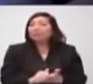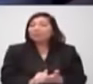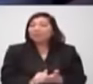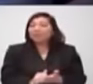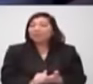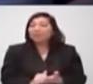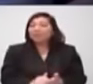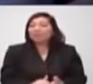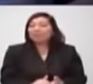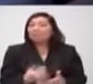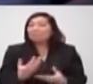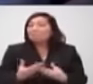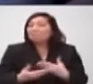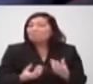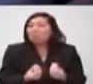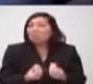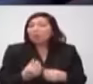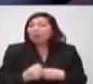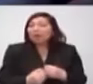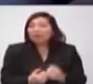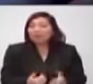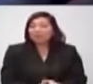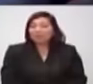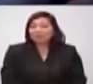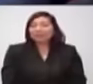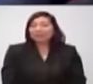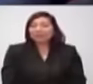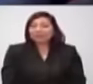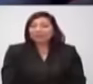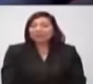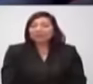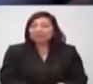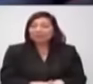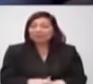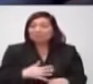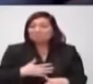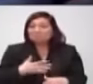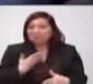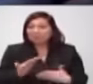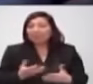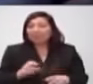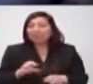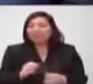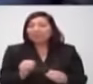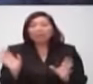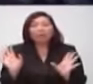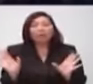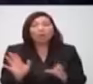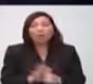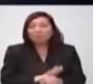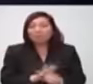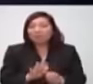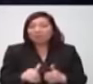y que espero que los pocos años que ya les toca, digamos, de esta actual gestión, se pueda concretar